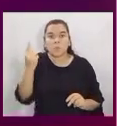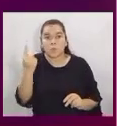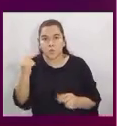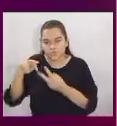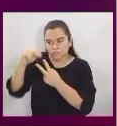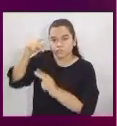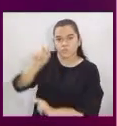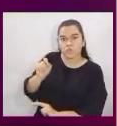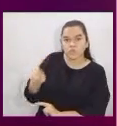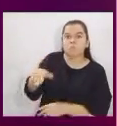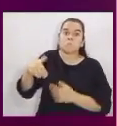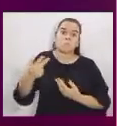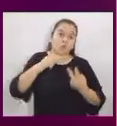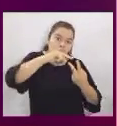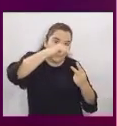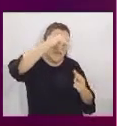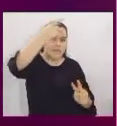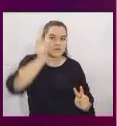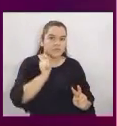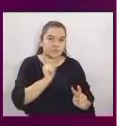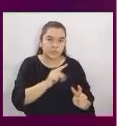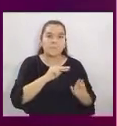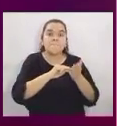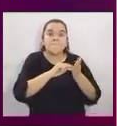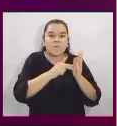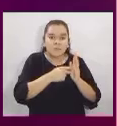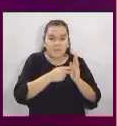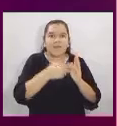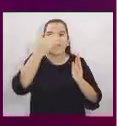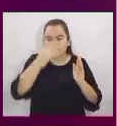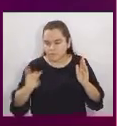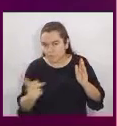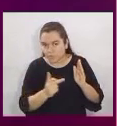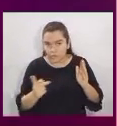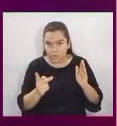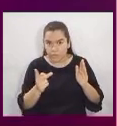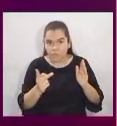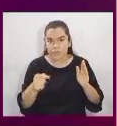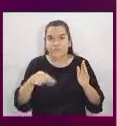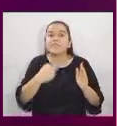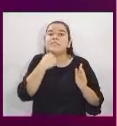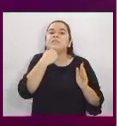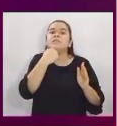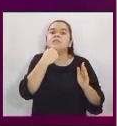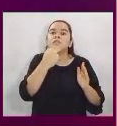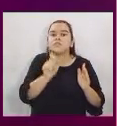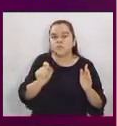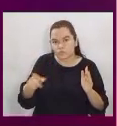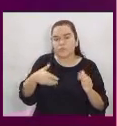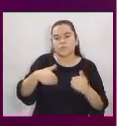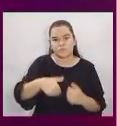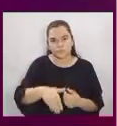dañado. Con una sola copia de gen dañado es suficiente para